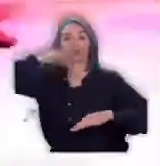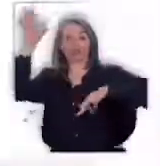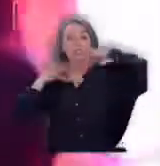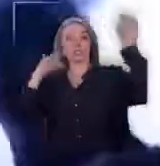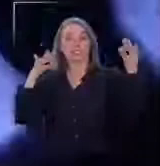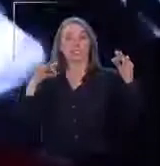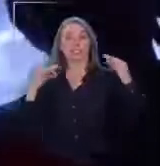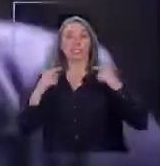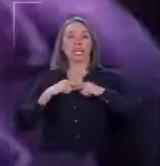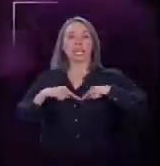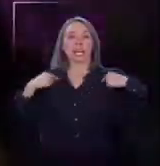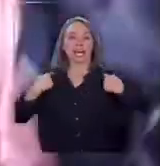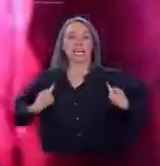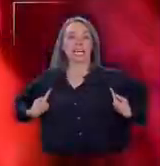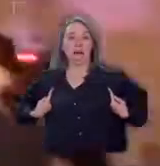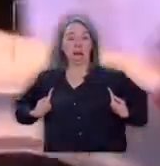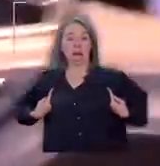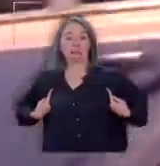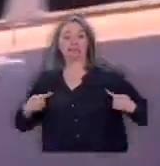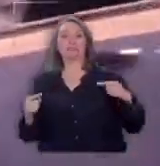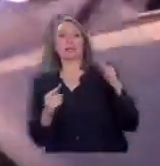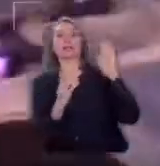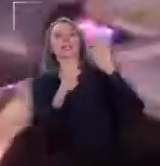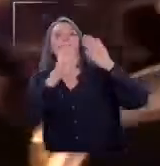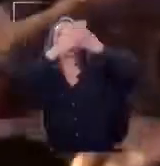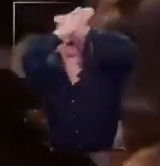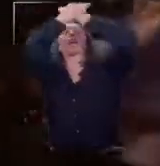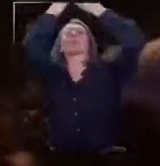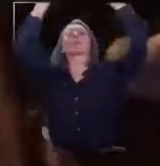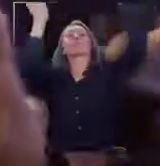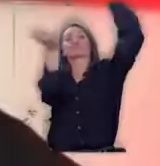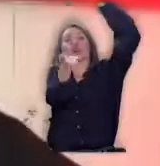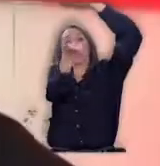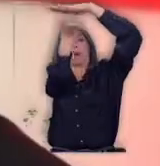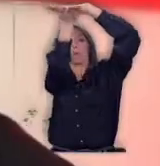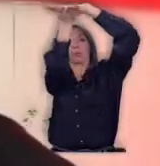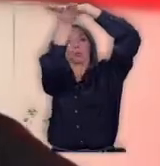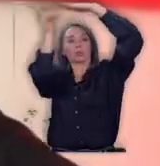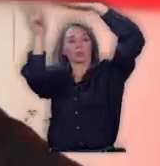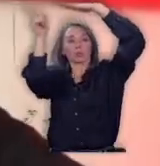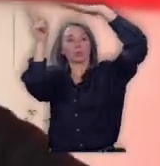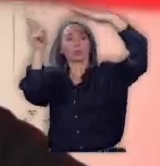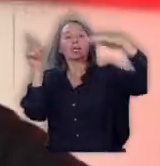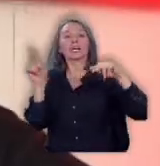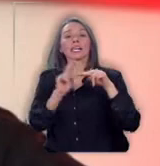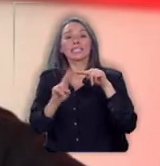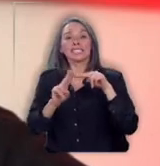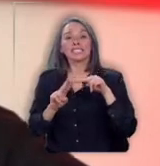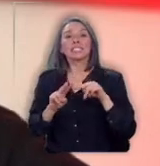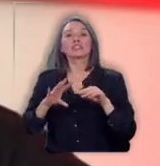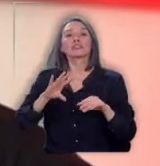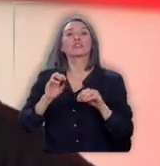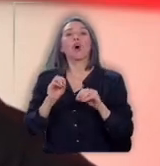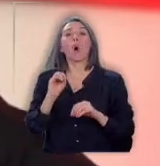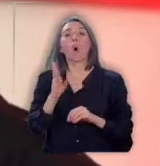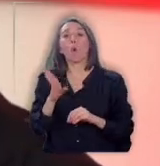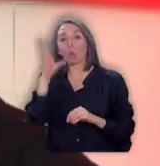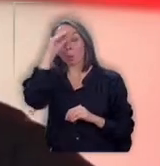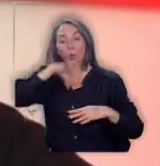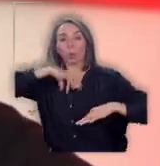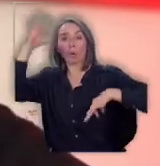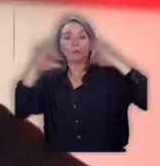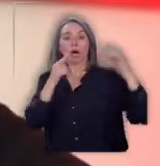camiseta de harden ahora cuelga desde el cielo del recinto hicieron eso en el club nocturno Porque dijeron que